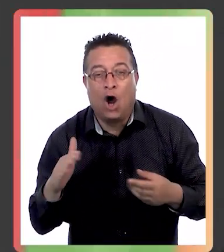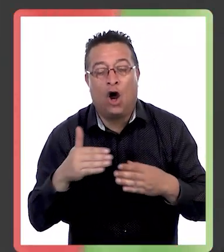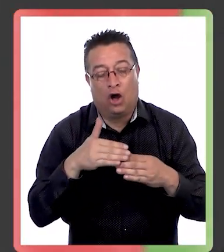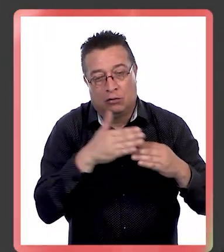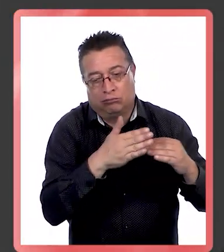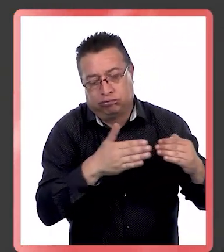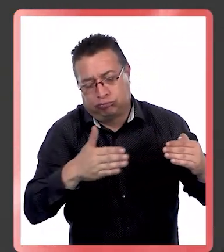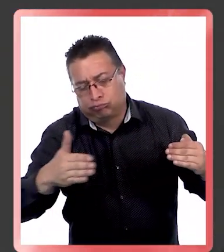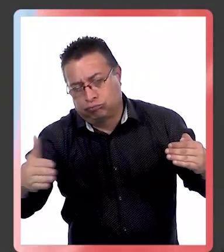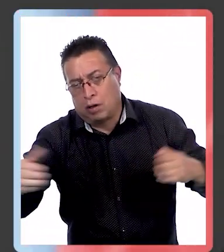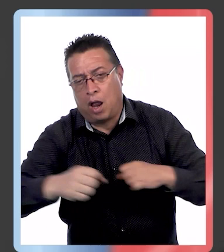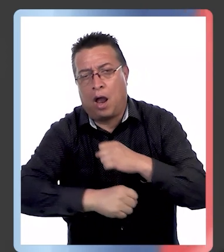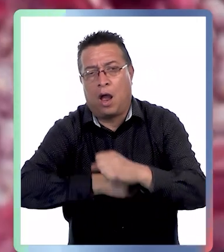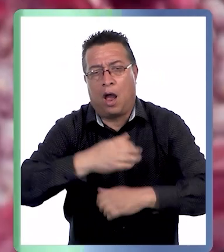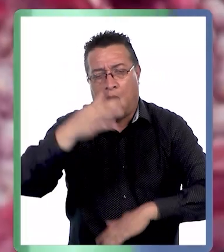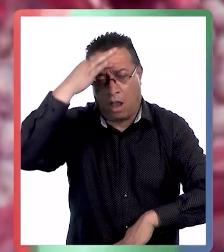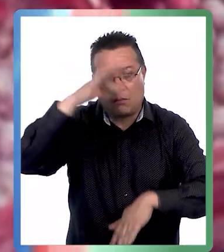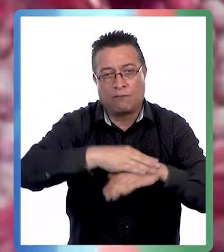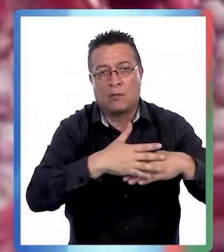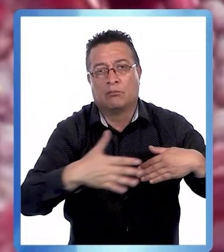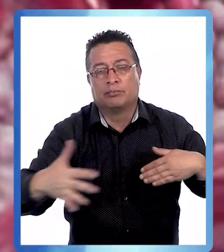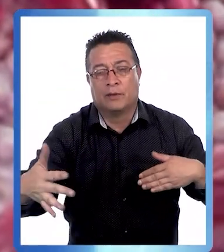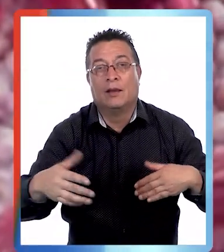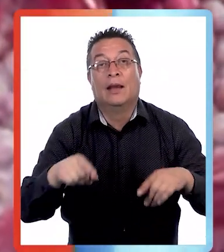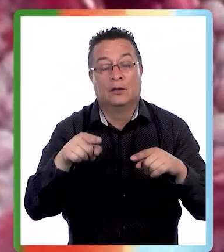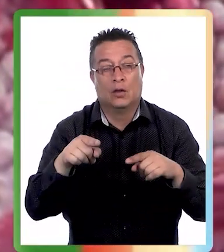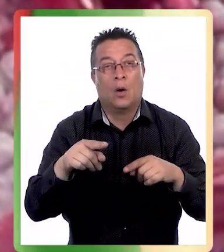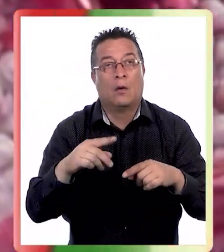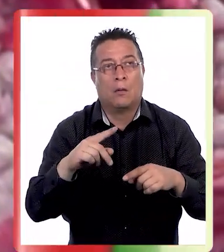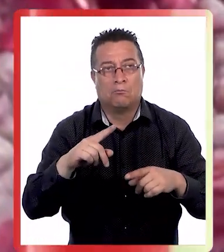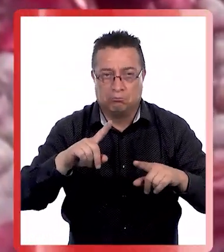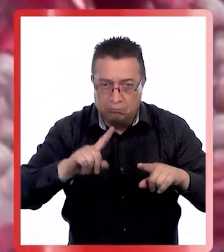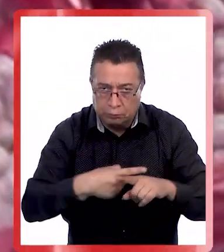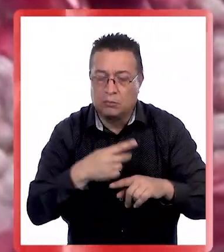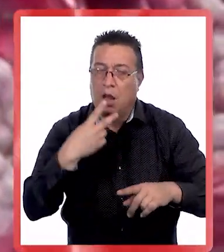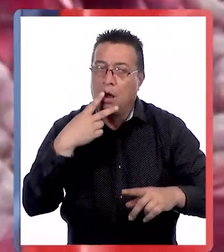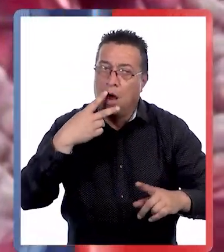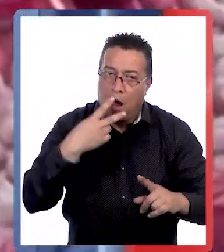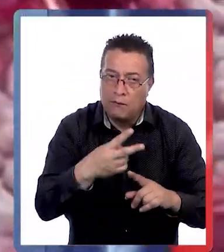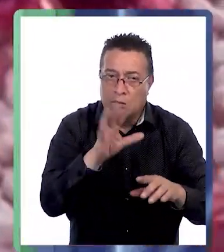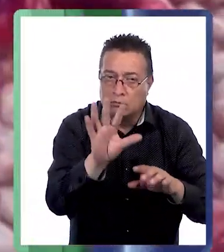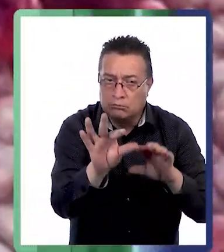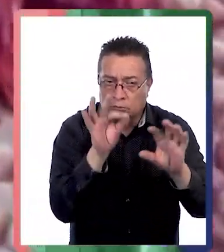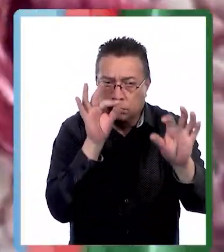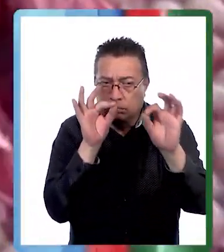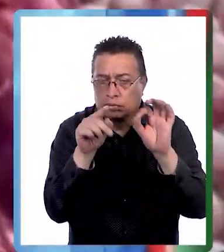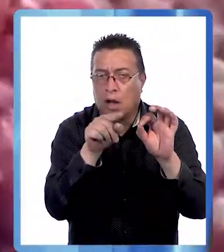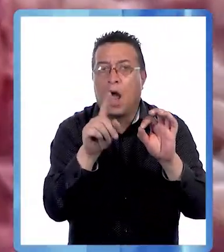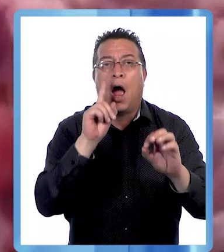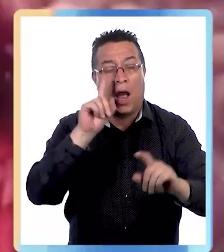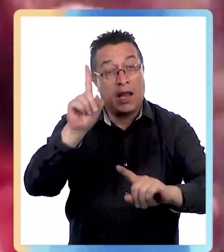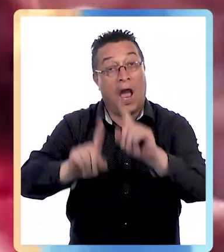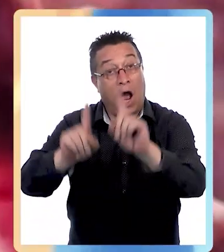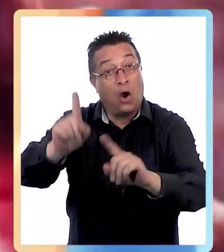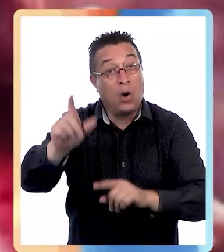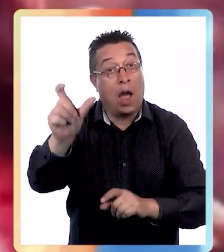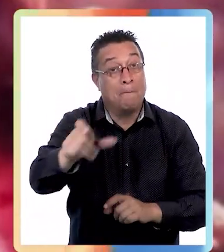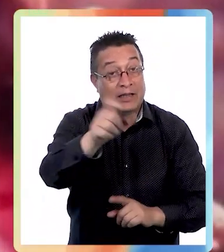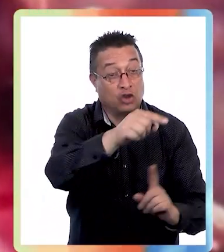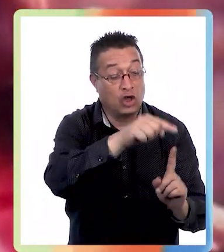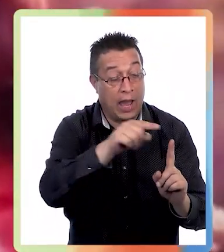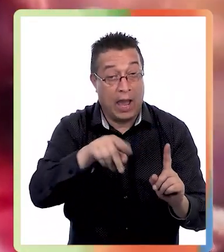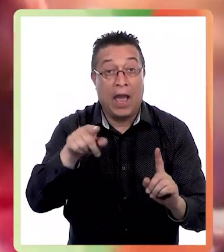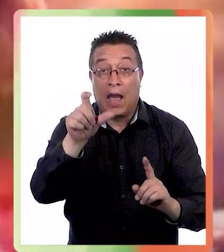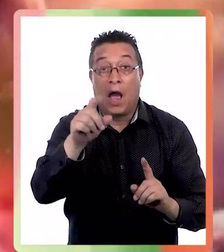este proceso de enfermedad. Y después dimos un paso adicional. Nos dimos cuenta que Incluso los pacientes que van a un